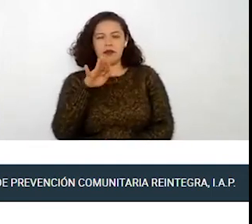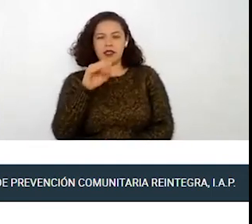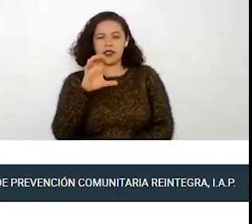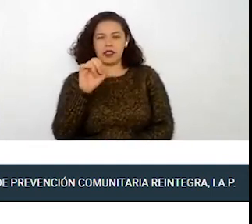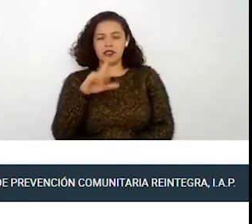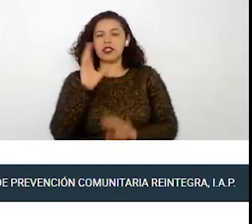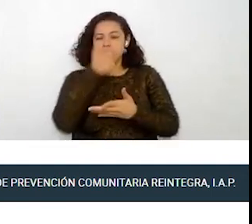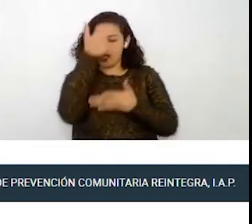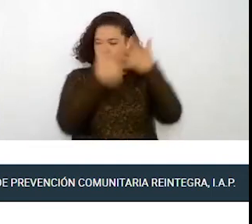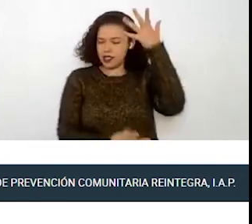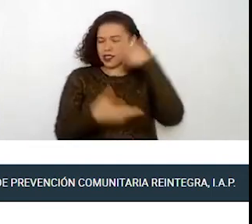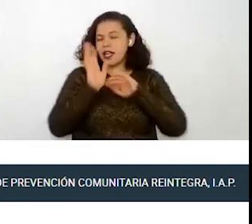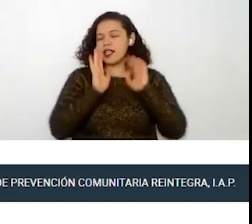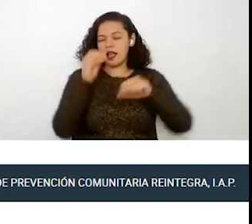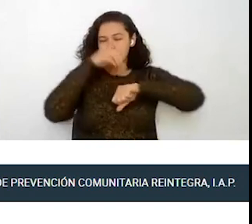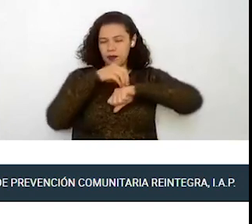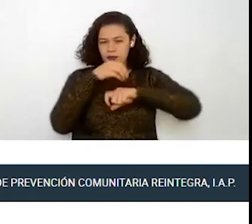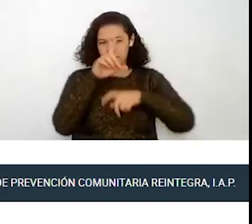dentro del catálogo de cuentas